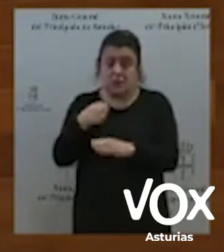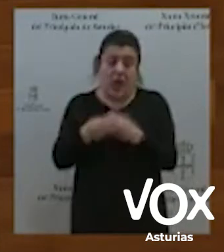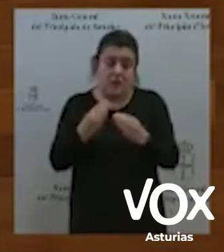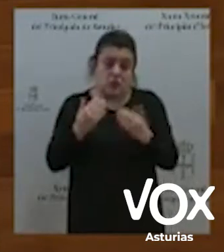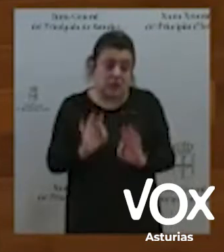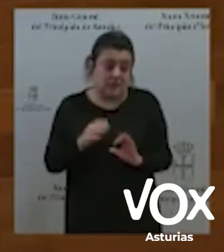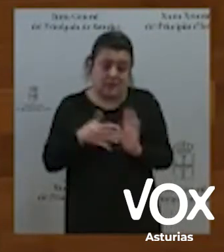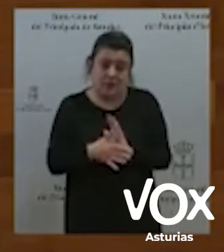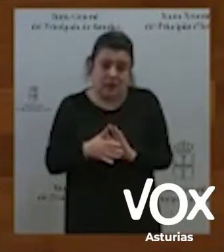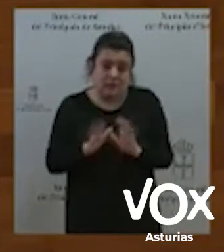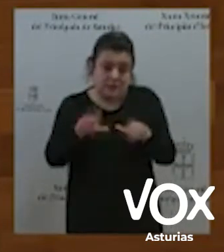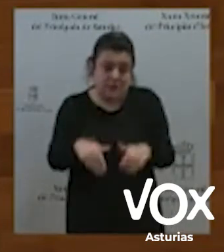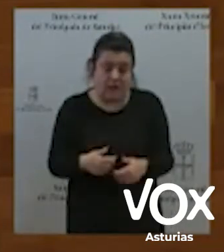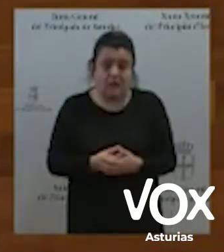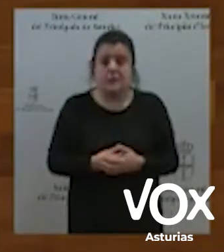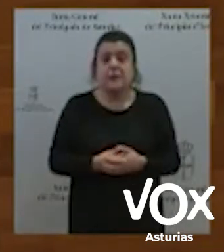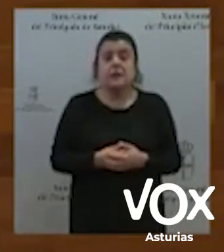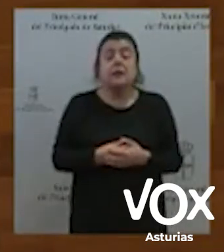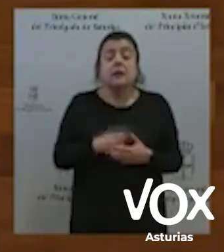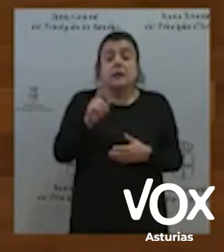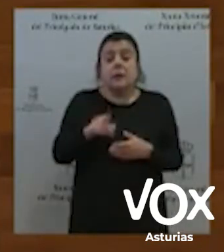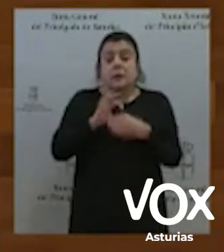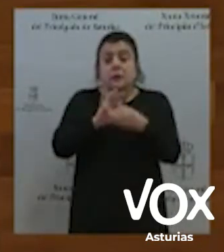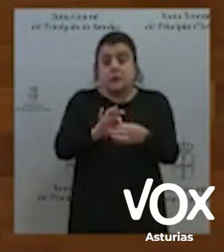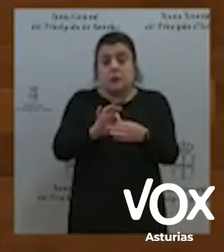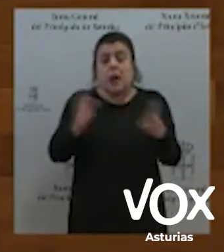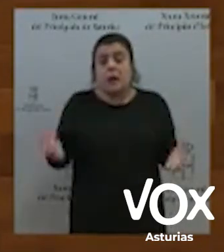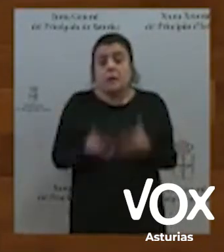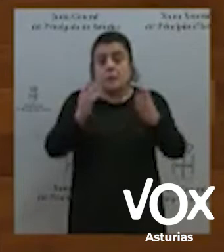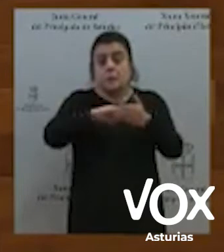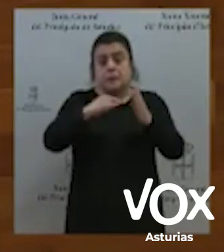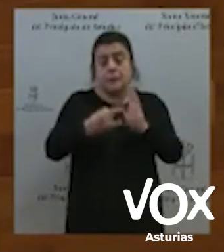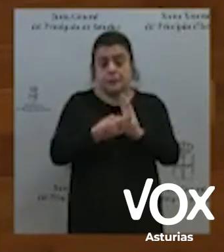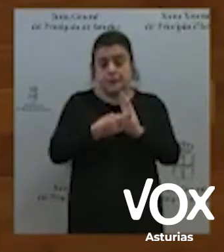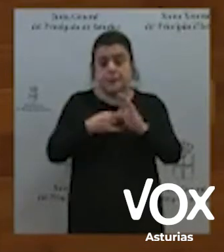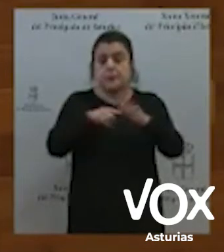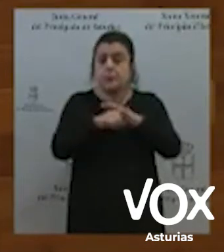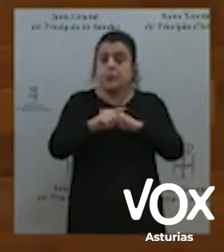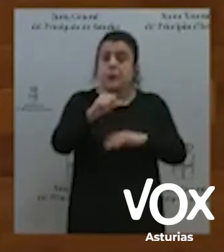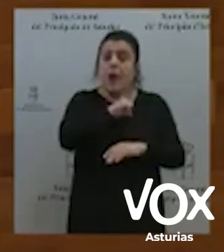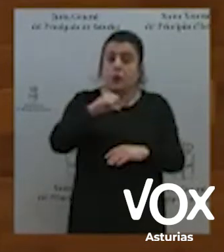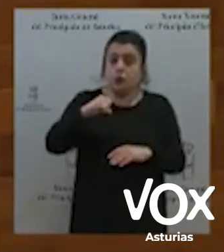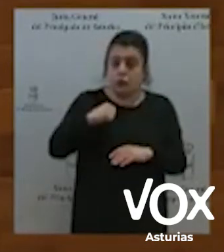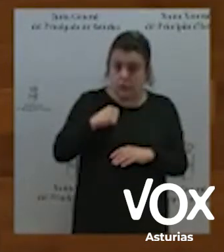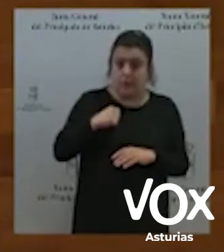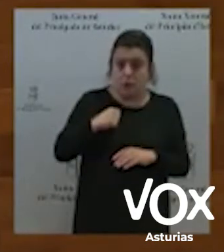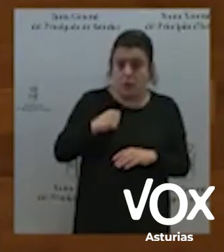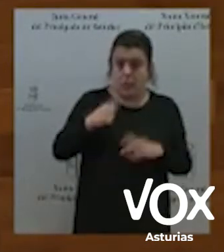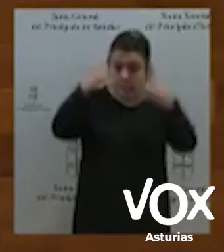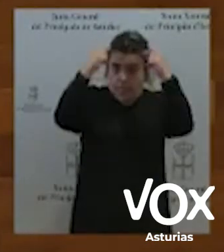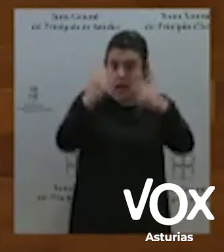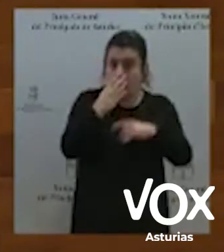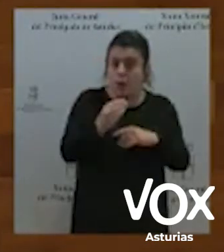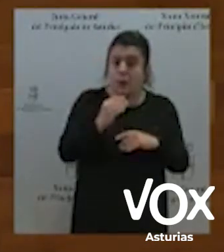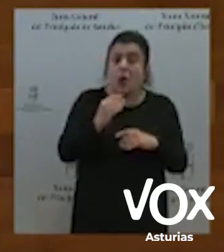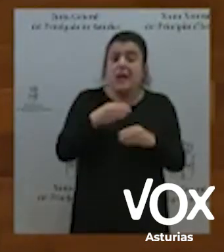el impulso al plan de gestión autonómico del lobo. Lo hacen después de la orden ministerial de su propio Gobierno, que incluye el lobo en el